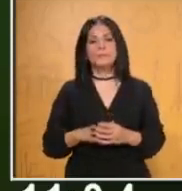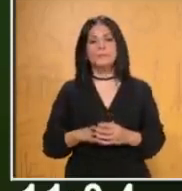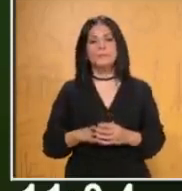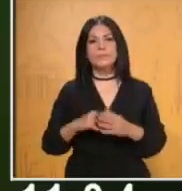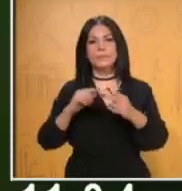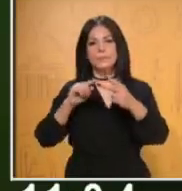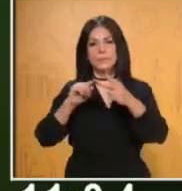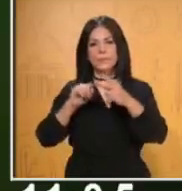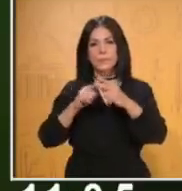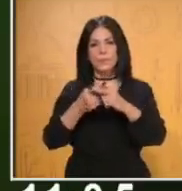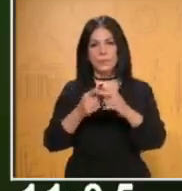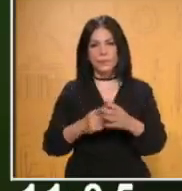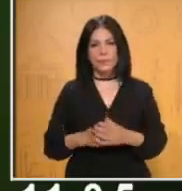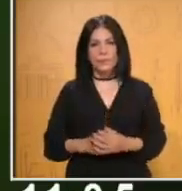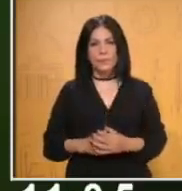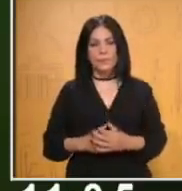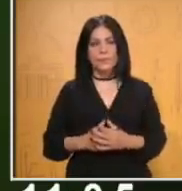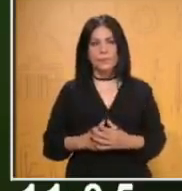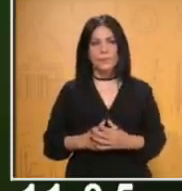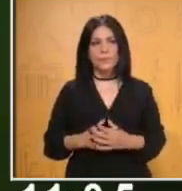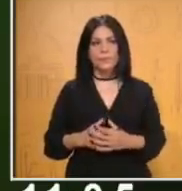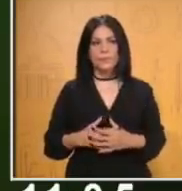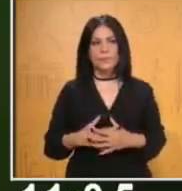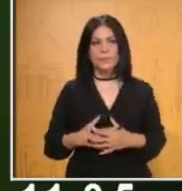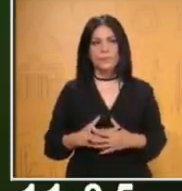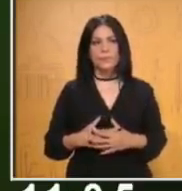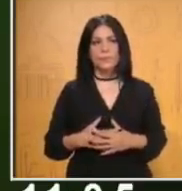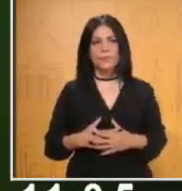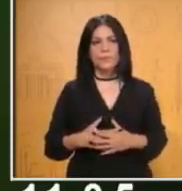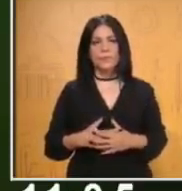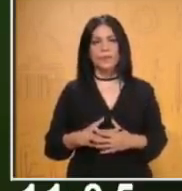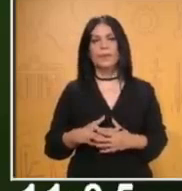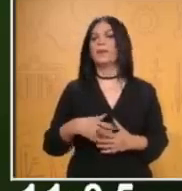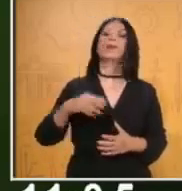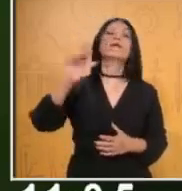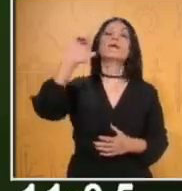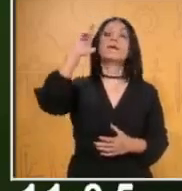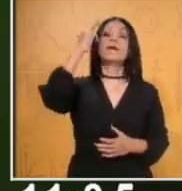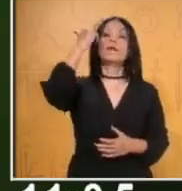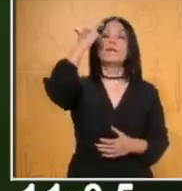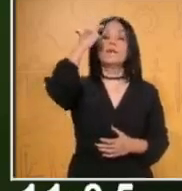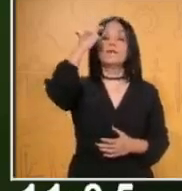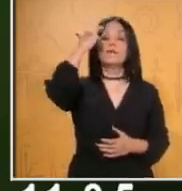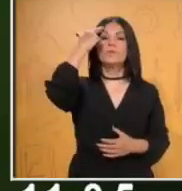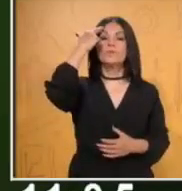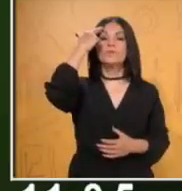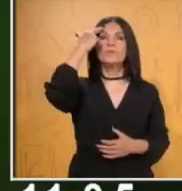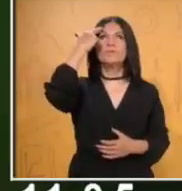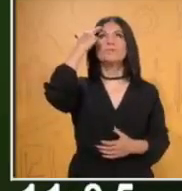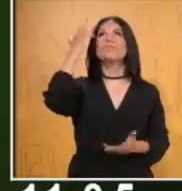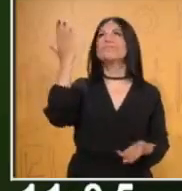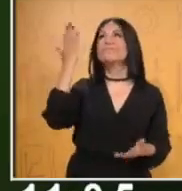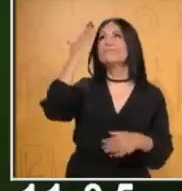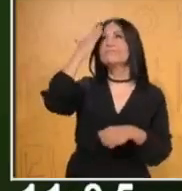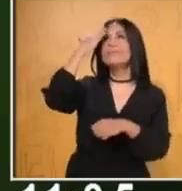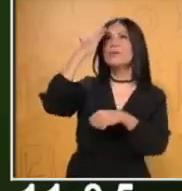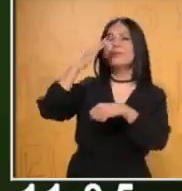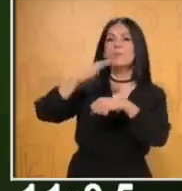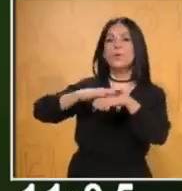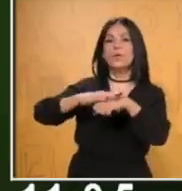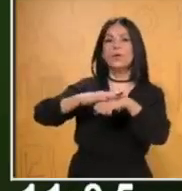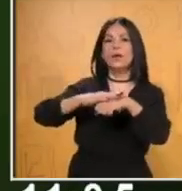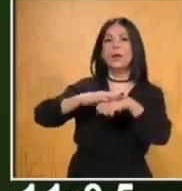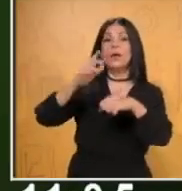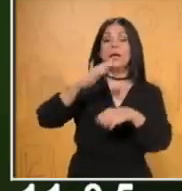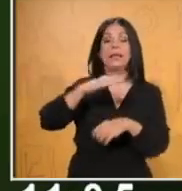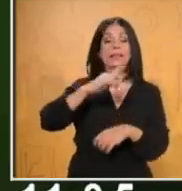Empezamos. Muy bien. Recordemos un poco de lo que hemos visto. Recordemos que cuando se hace un